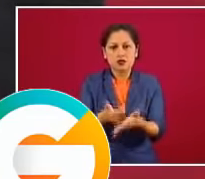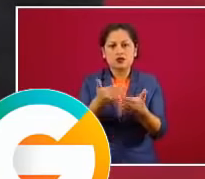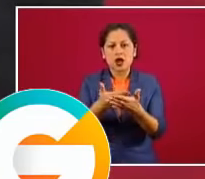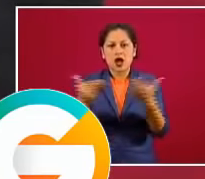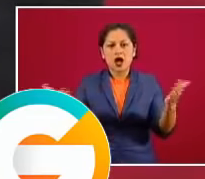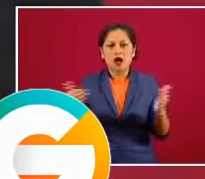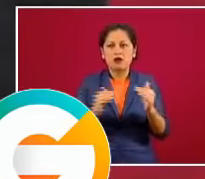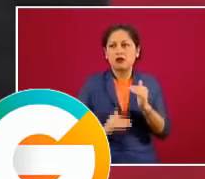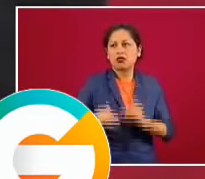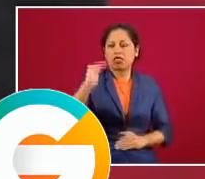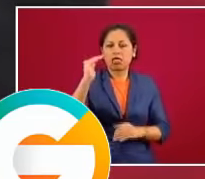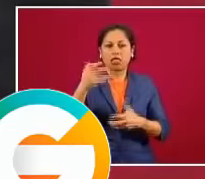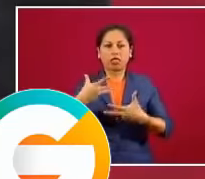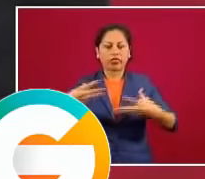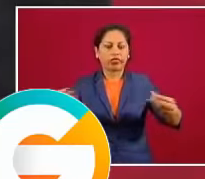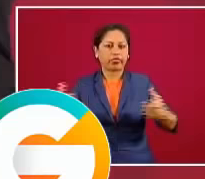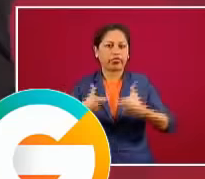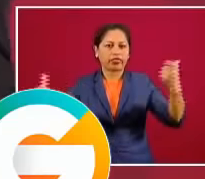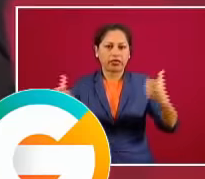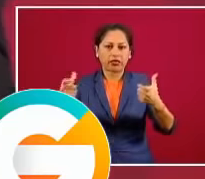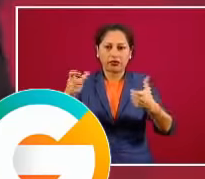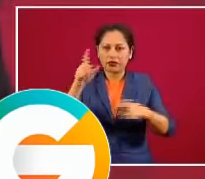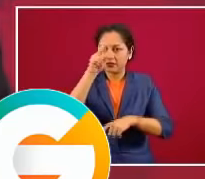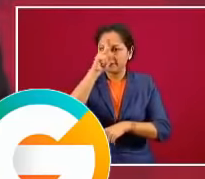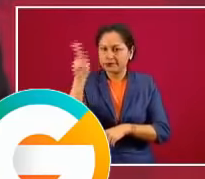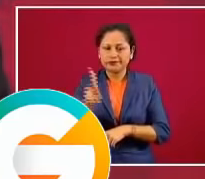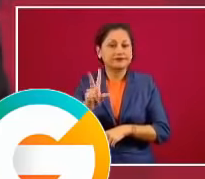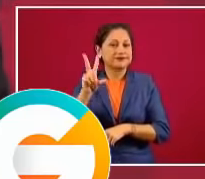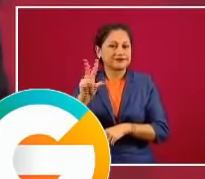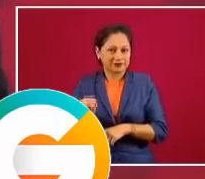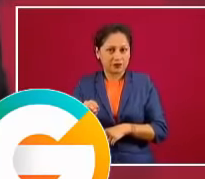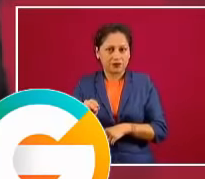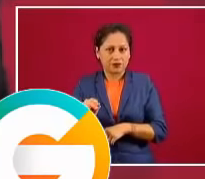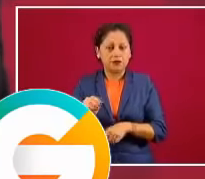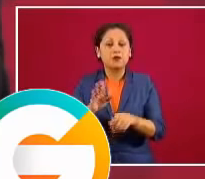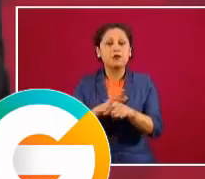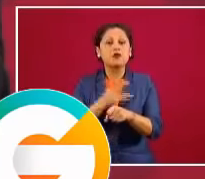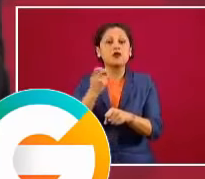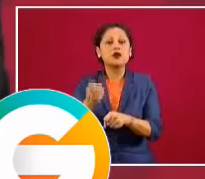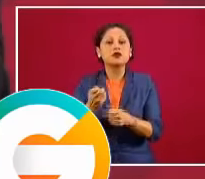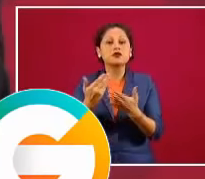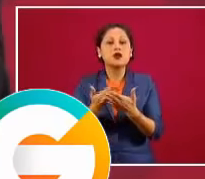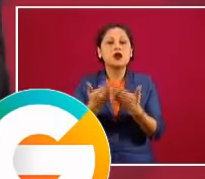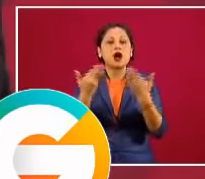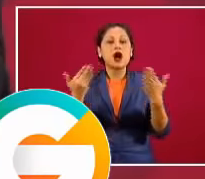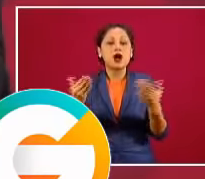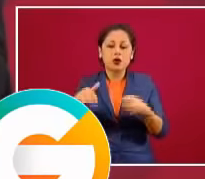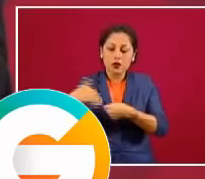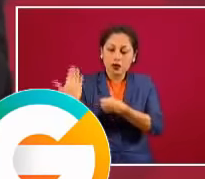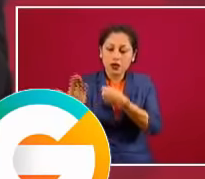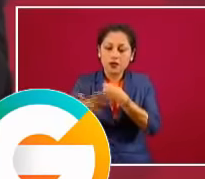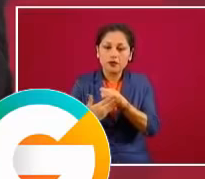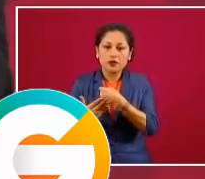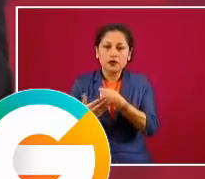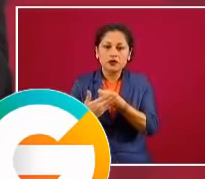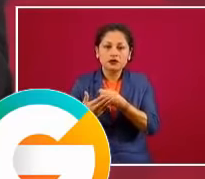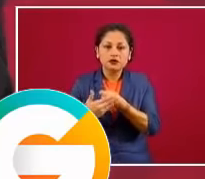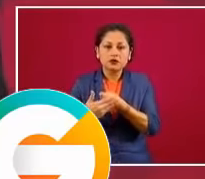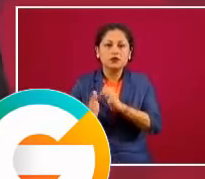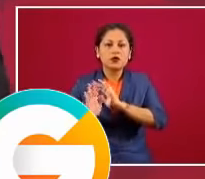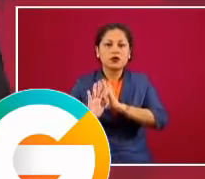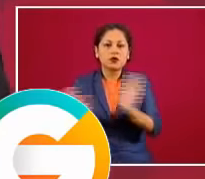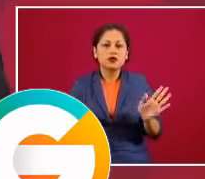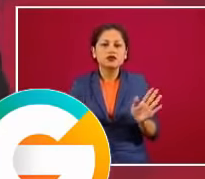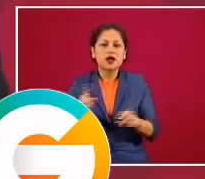y no nos van a faltar camas y ventiladores y médicos y especialistas,